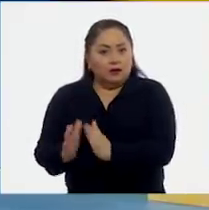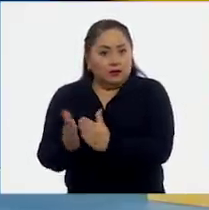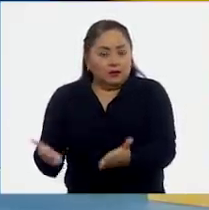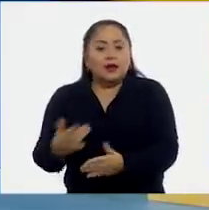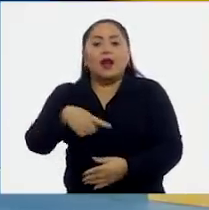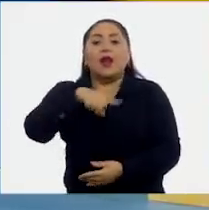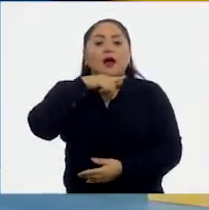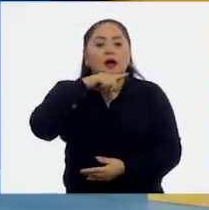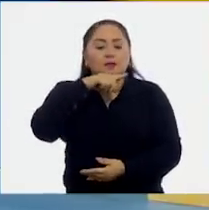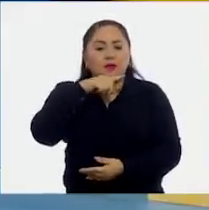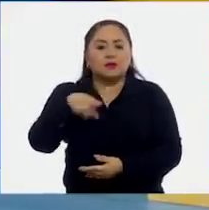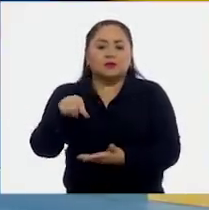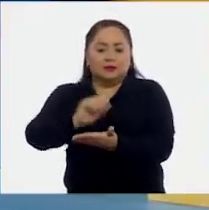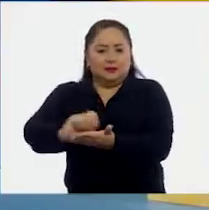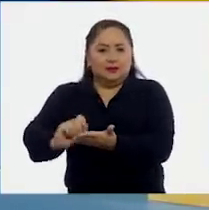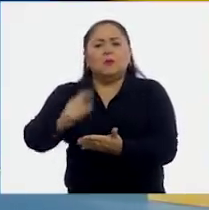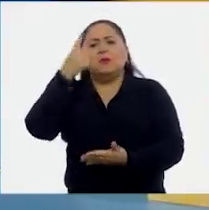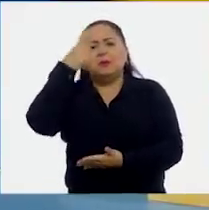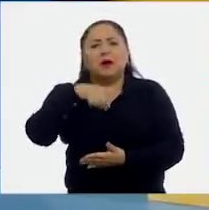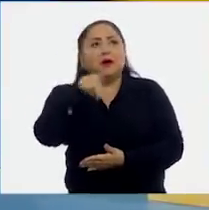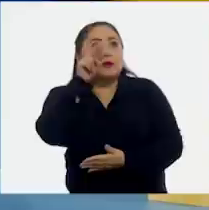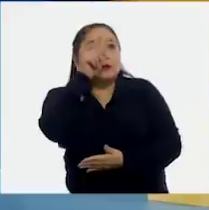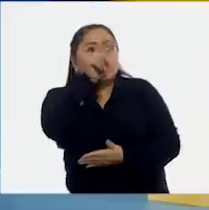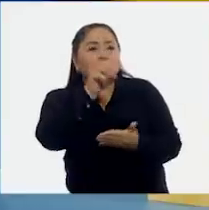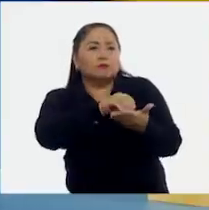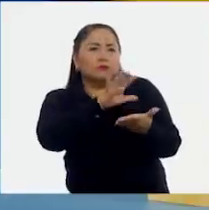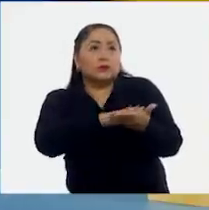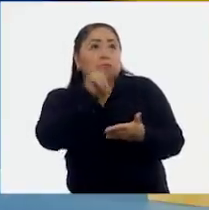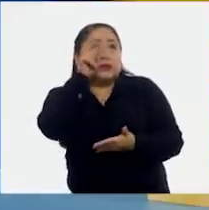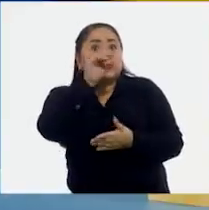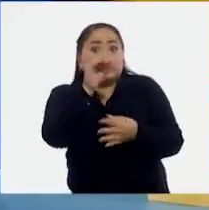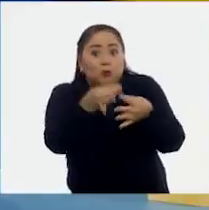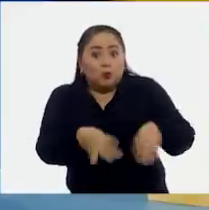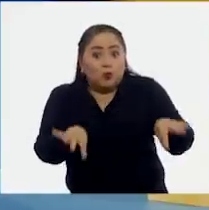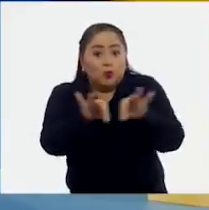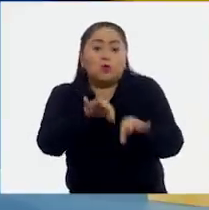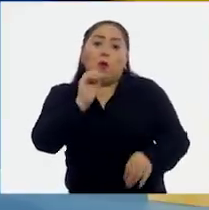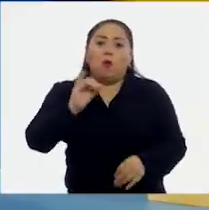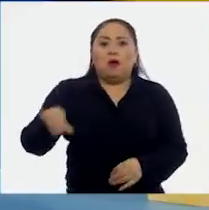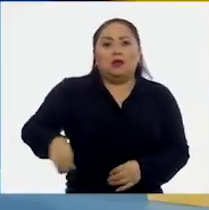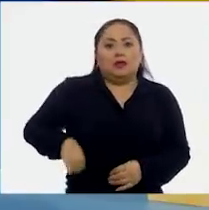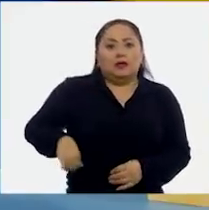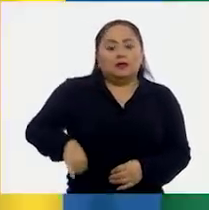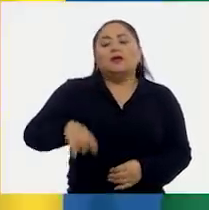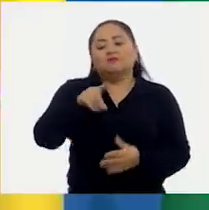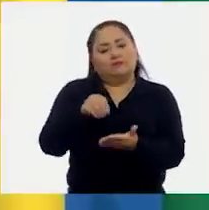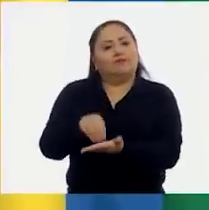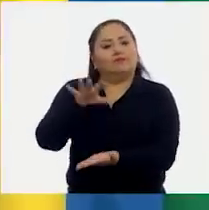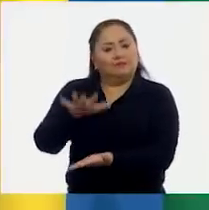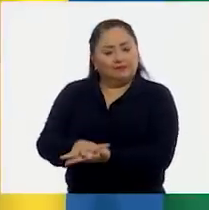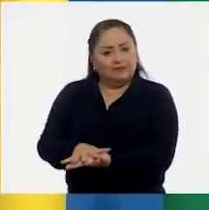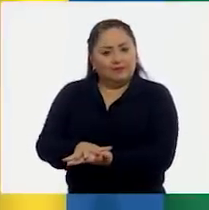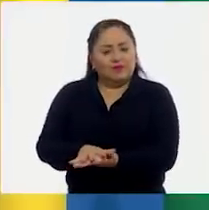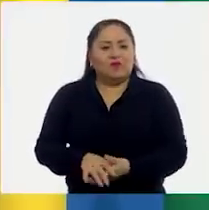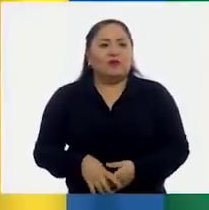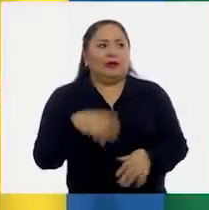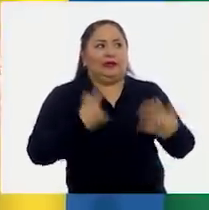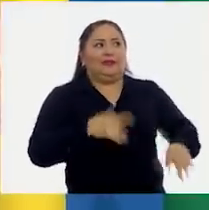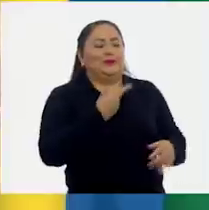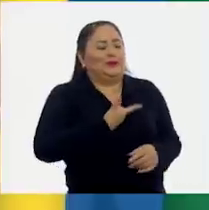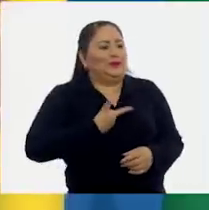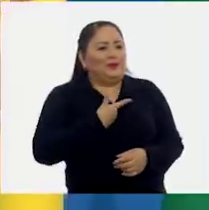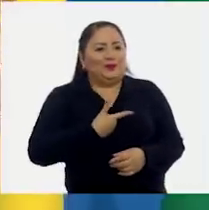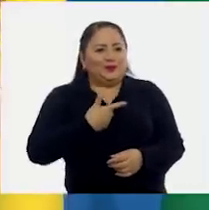y un lápiz o bolígrafo para anotar lo que consideren importante o interesante de la clase. Qué gusto me